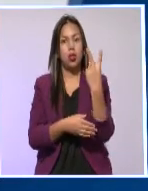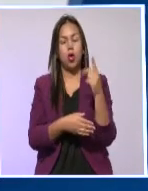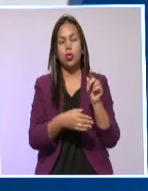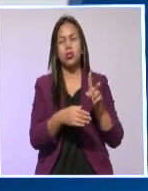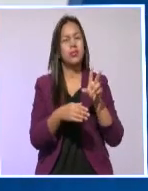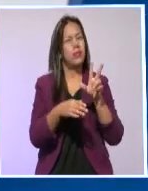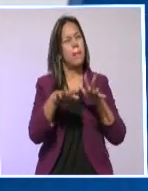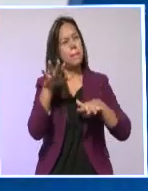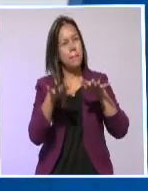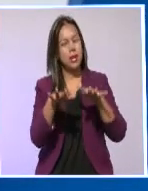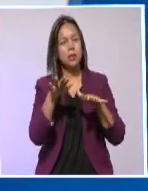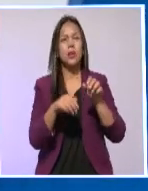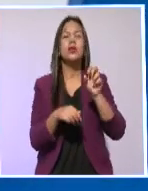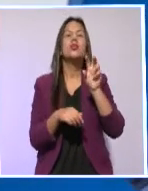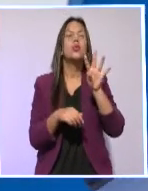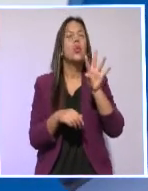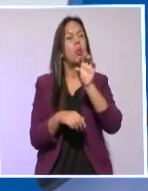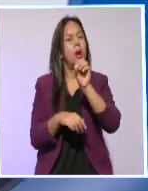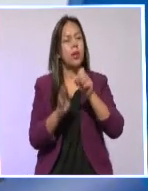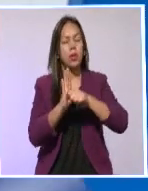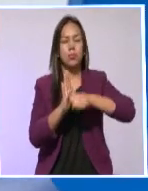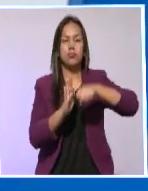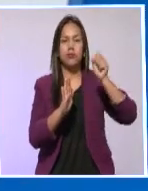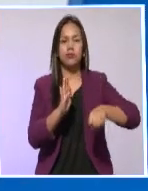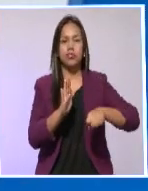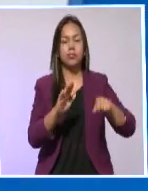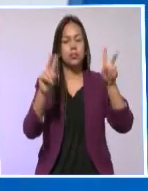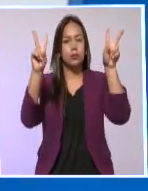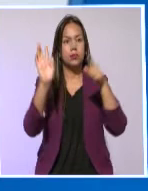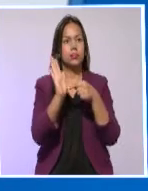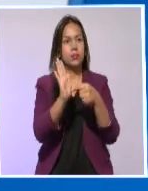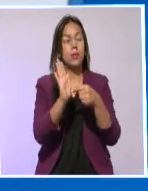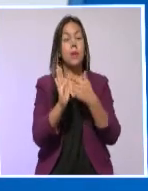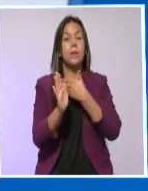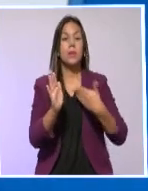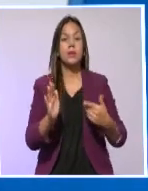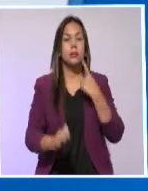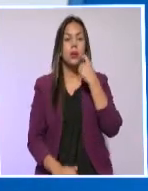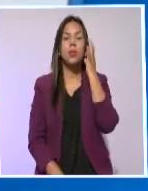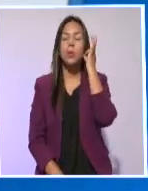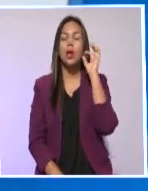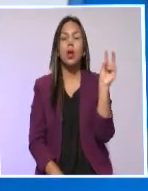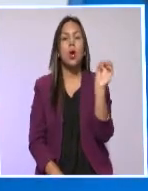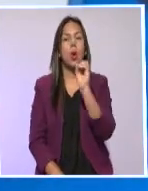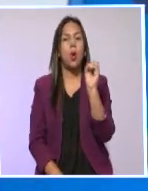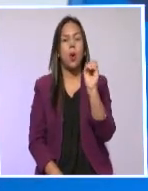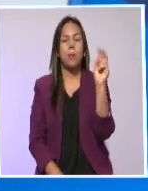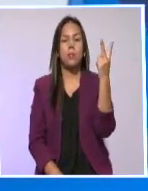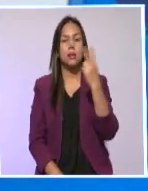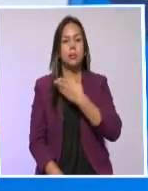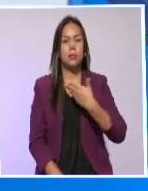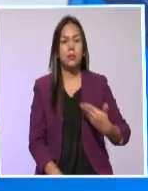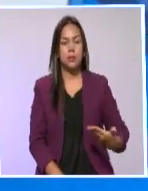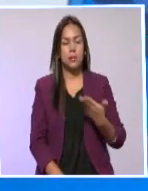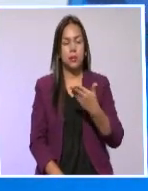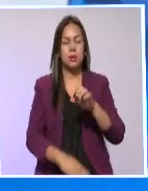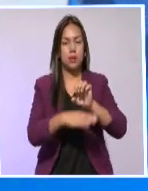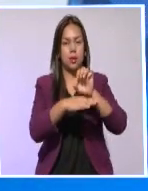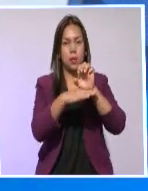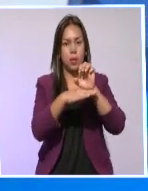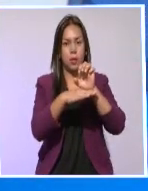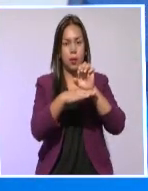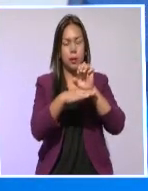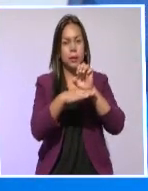partes de sus integrantes el enjuiciamiento penal de la presidenta, presidente o de la vicepresidenta o vicepresidente de la